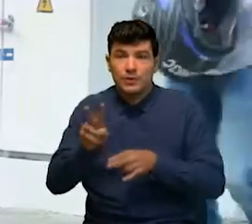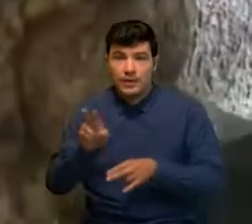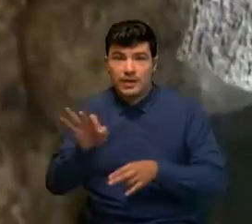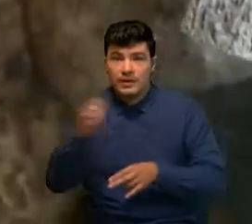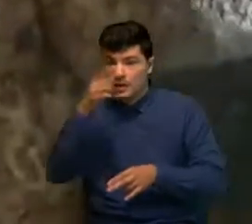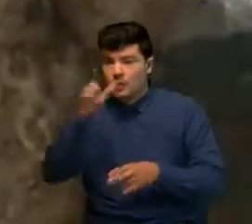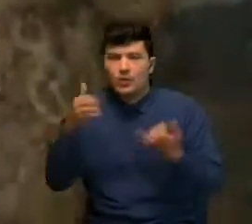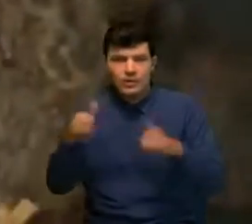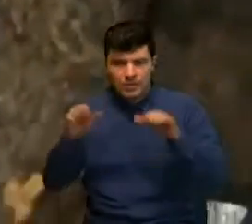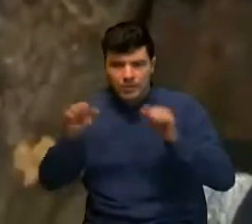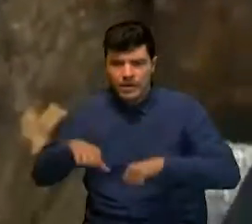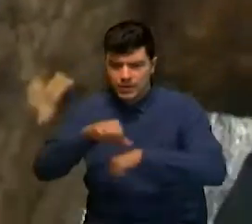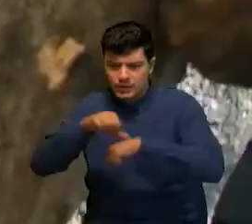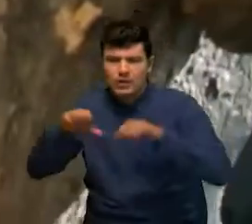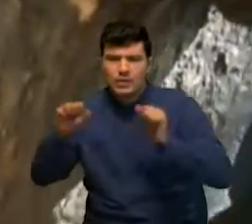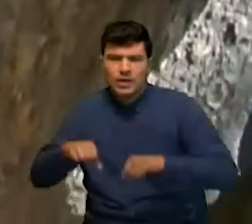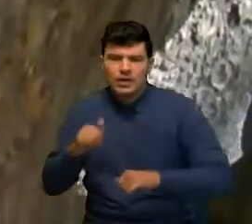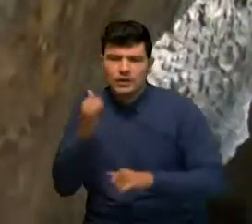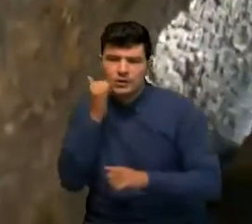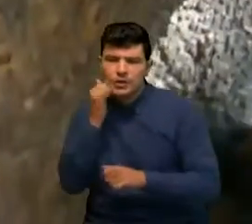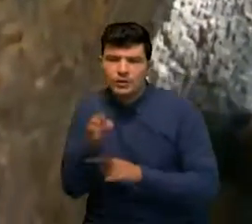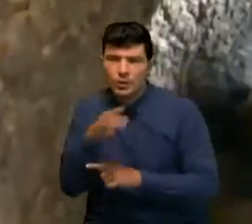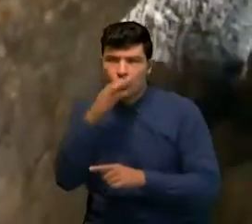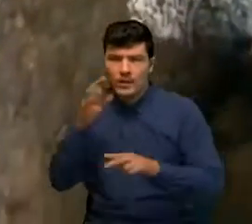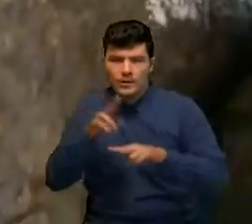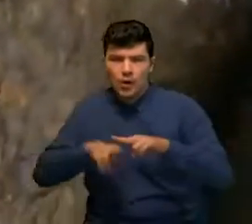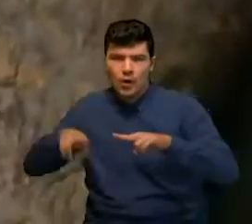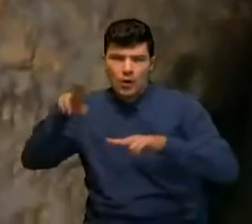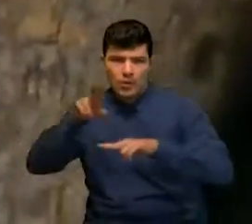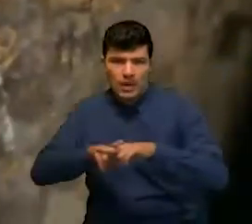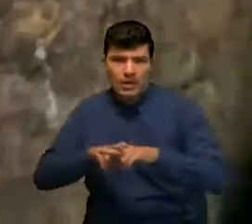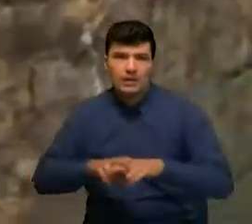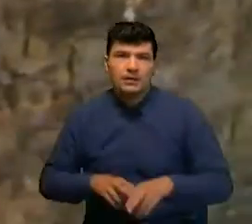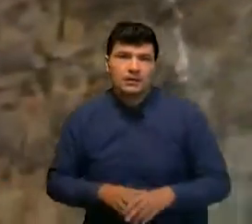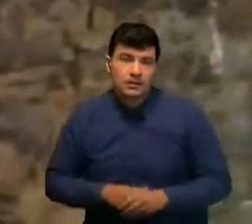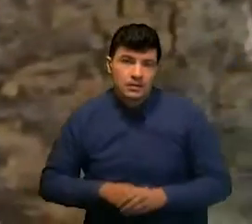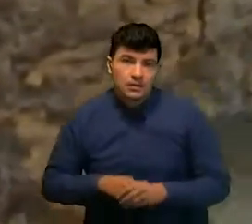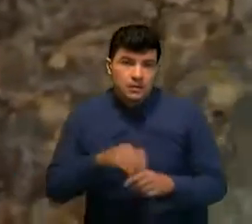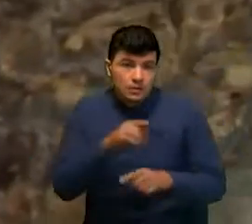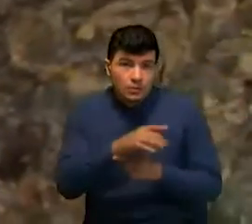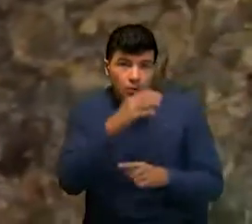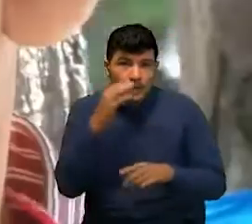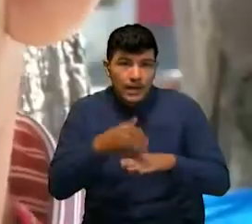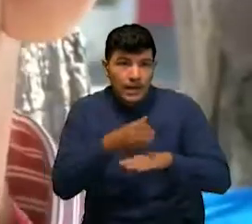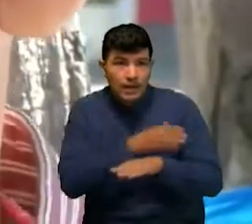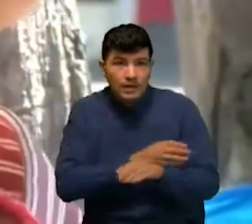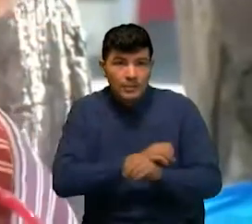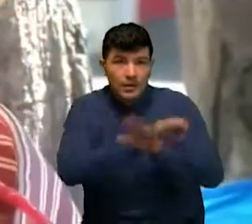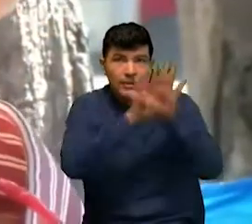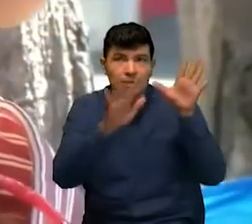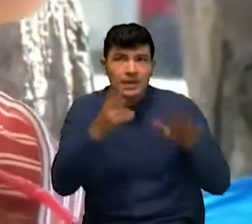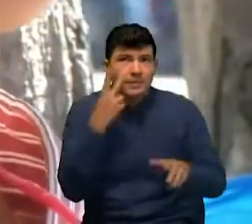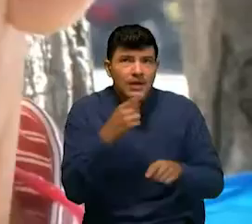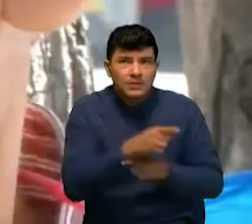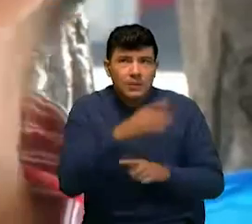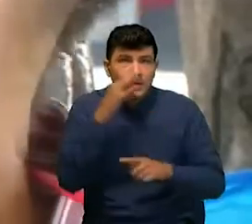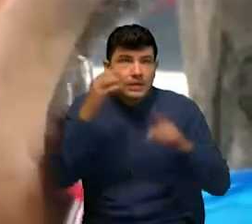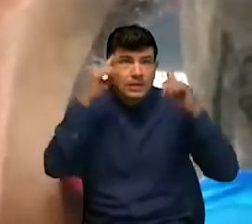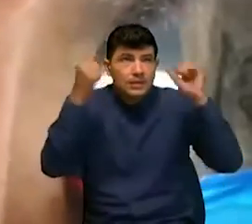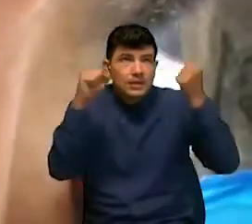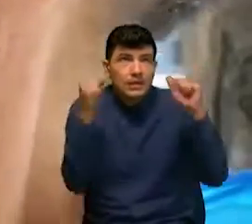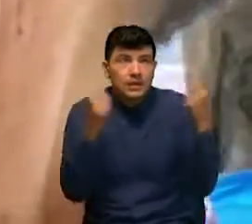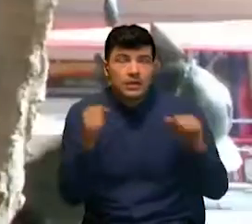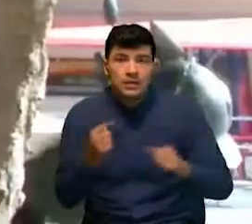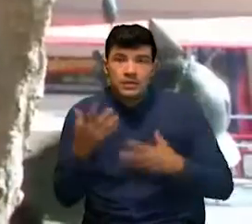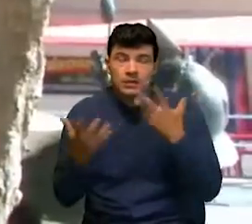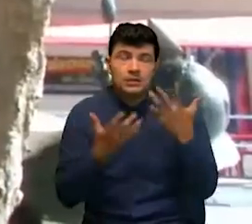esta imagen fue tomada por la cámara de oriente noticias temprano en la mañana deja ver el desespero de israel pacheco de 80 años lleva